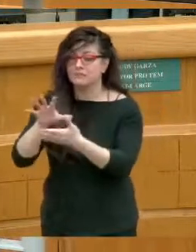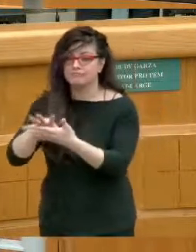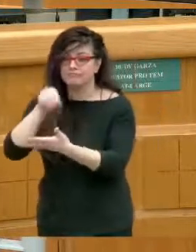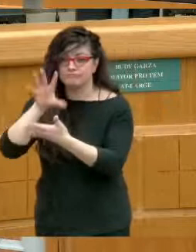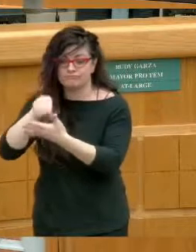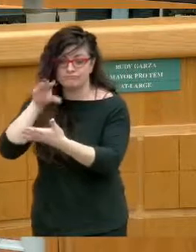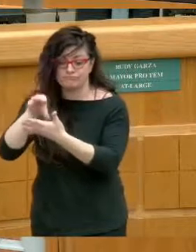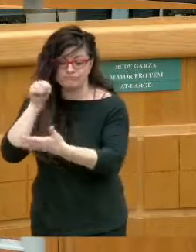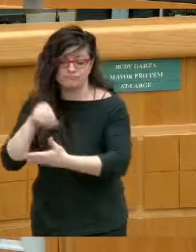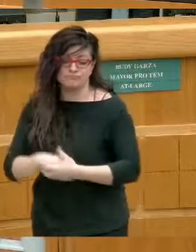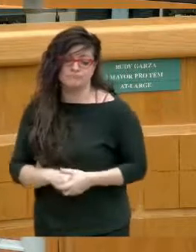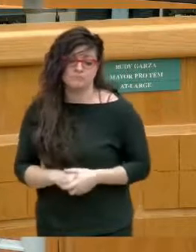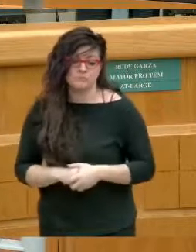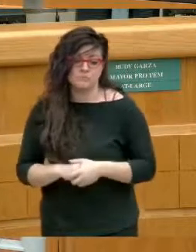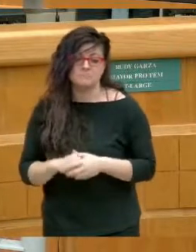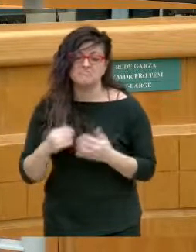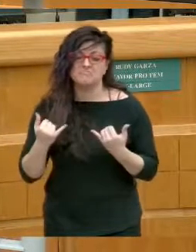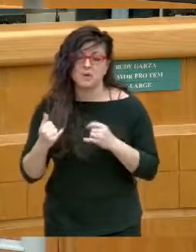al